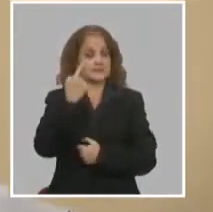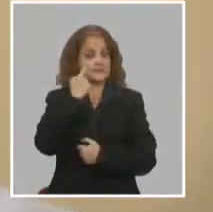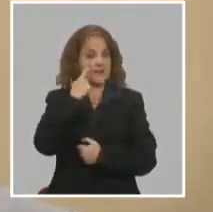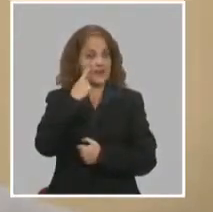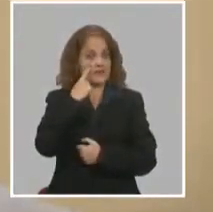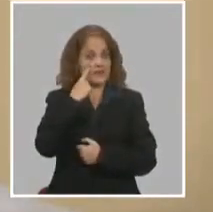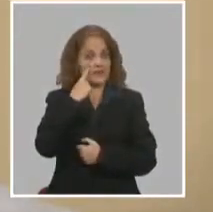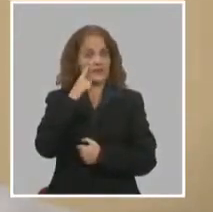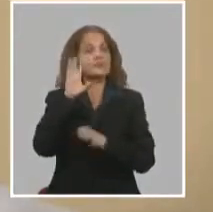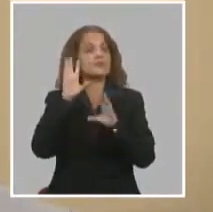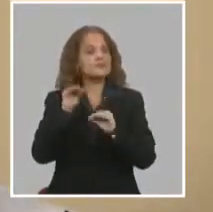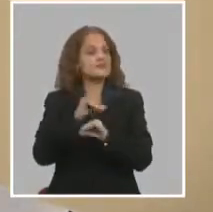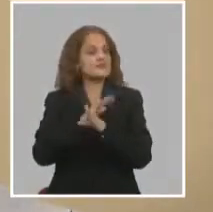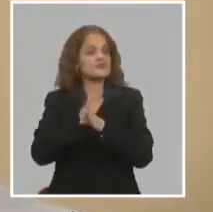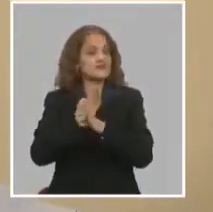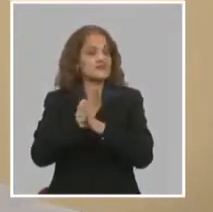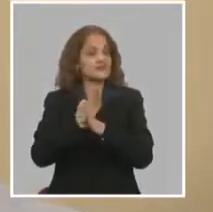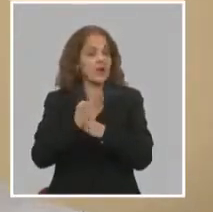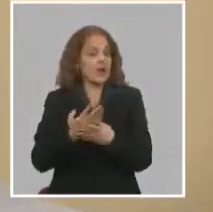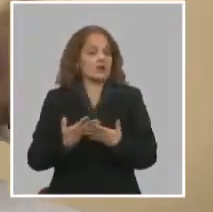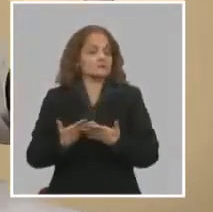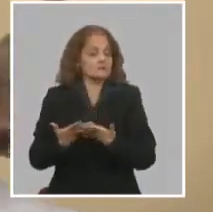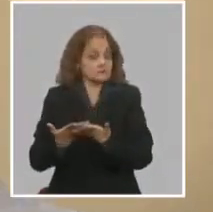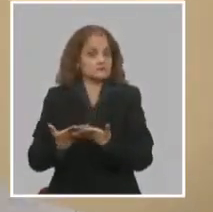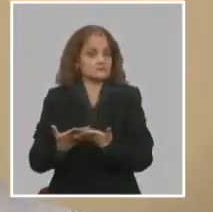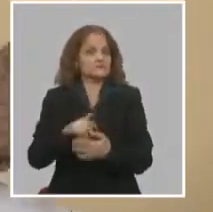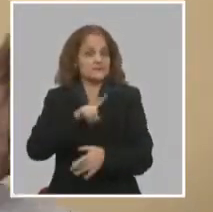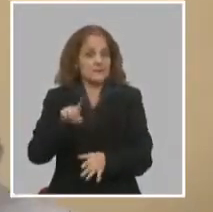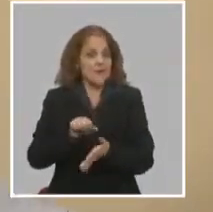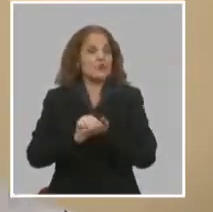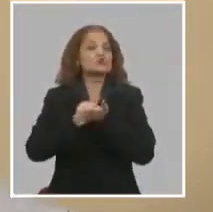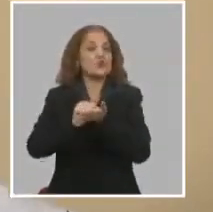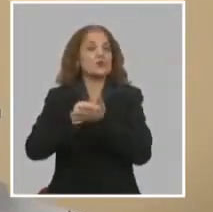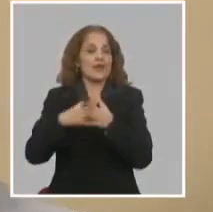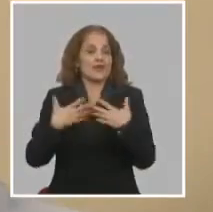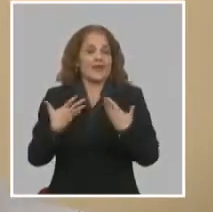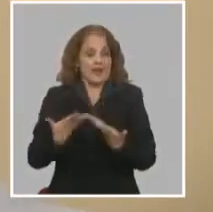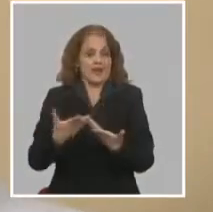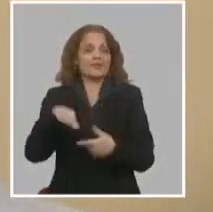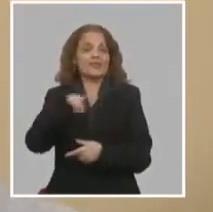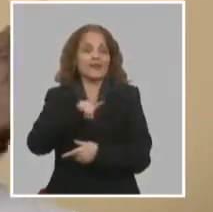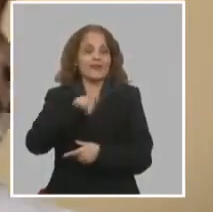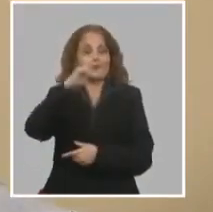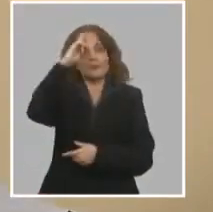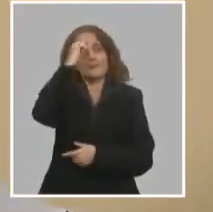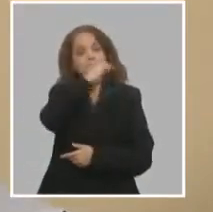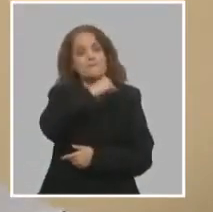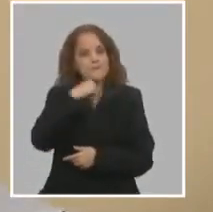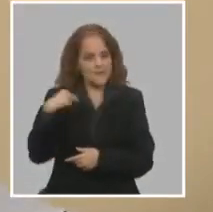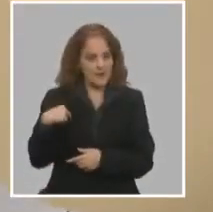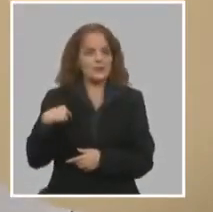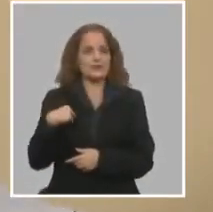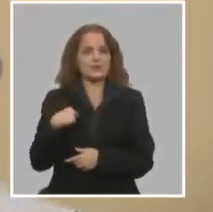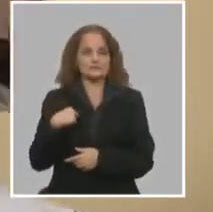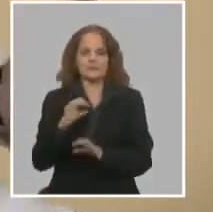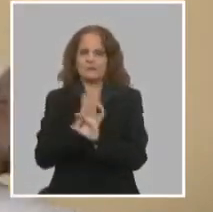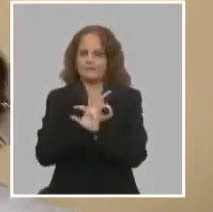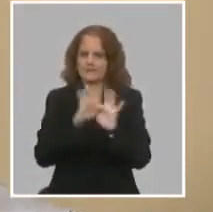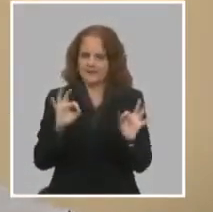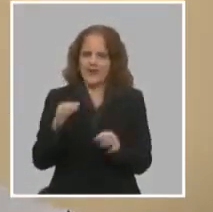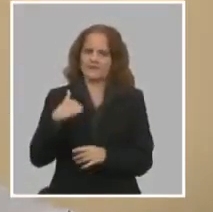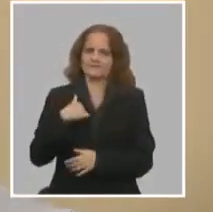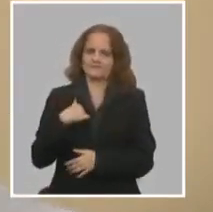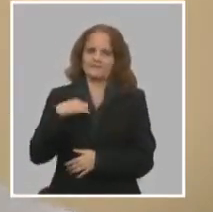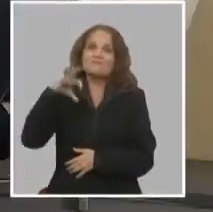de esa solidaridad que también nos caracteriza a todos los enfermeros, a todos los médicos, pero bueno, en este caso pues estamos hablando de los pinareños,